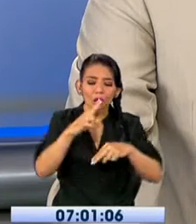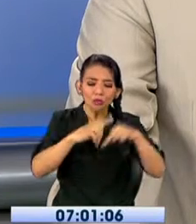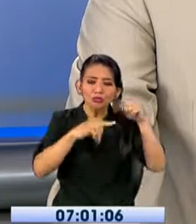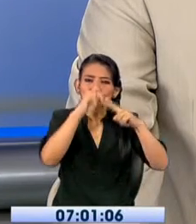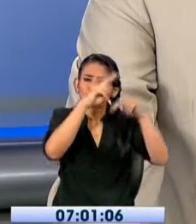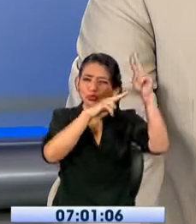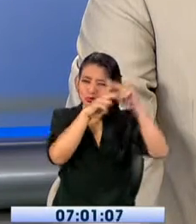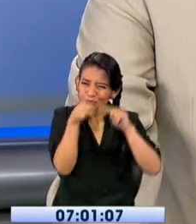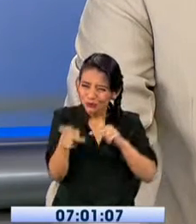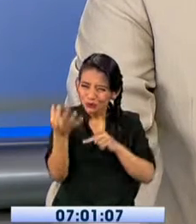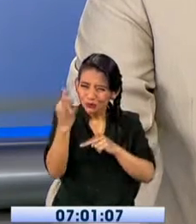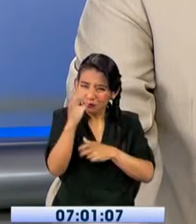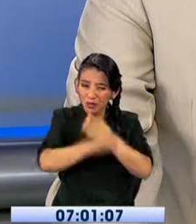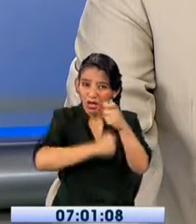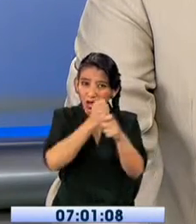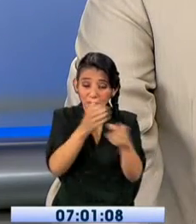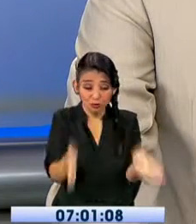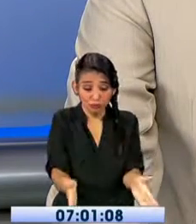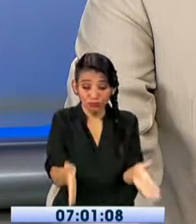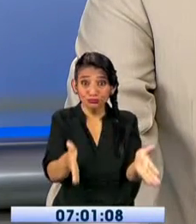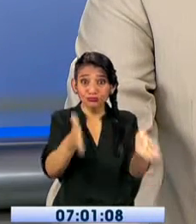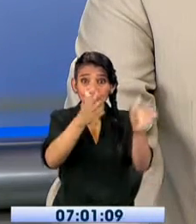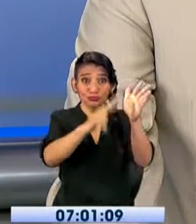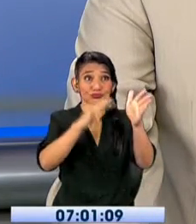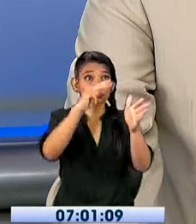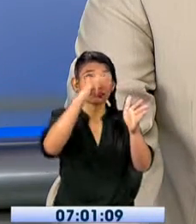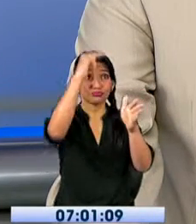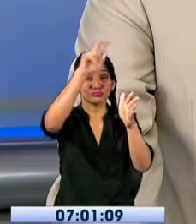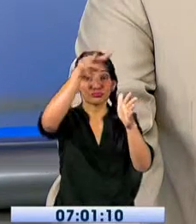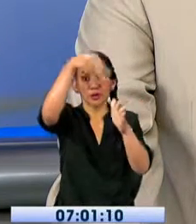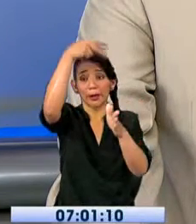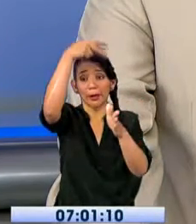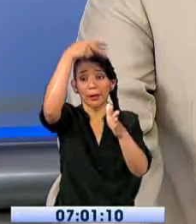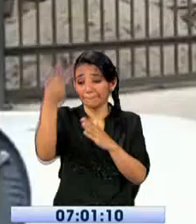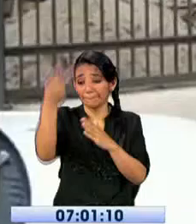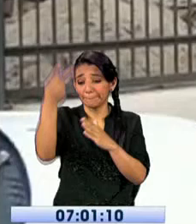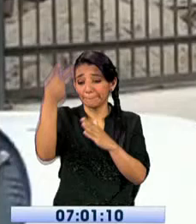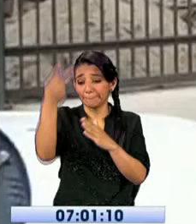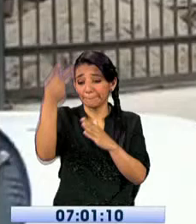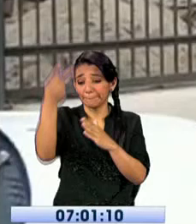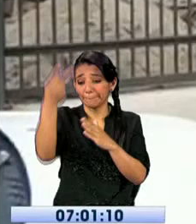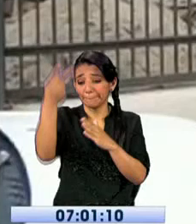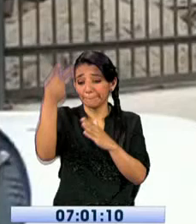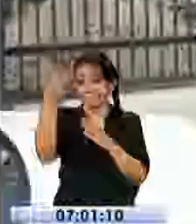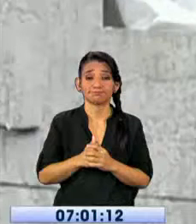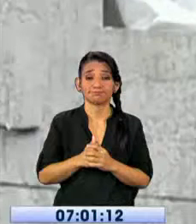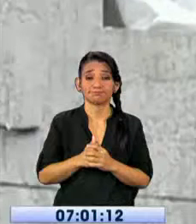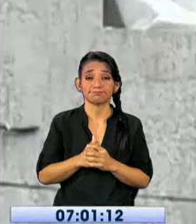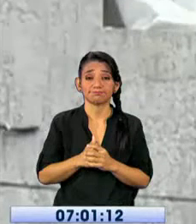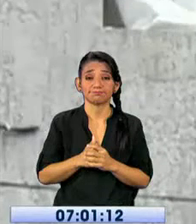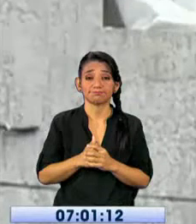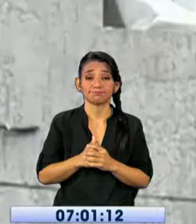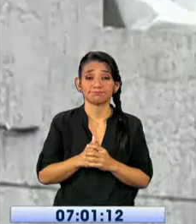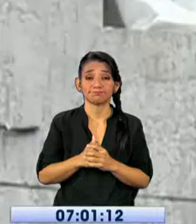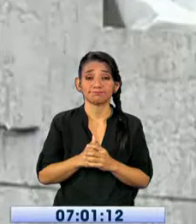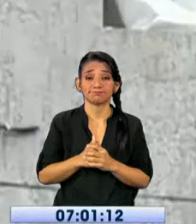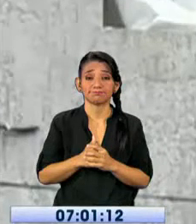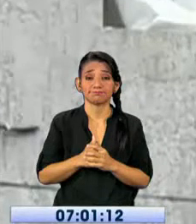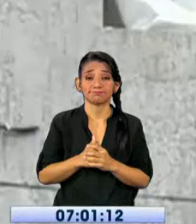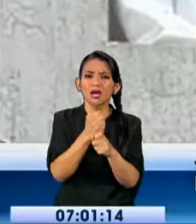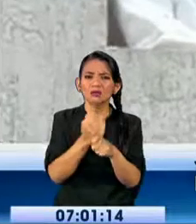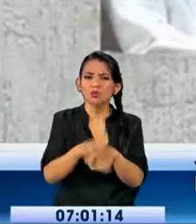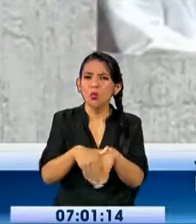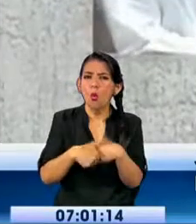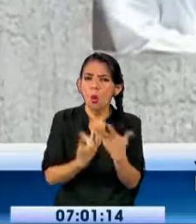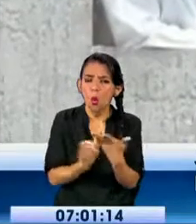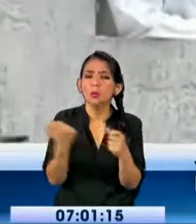caer de un tercer piso cuando realizaba trabajos de construcción. Joven de 19 años perdió la vida tras caer de un tercer